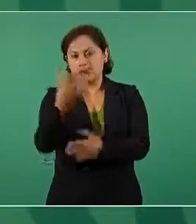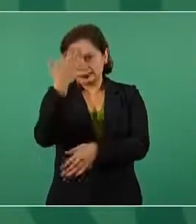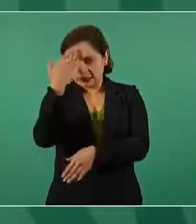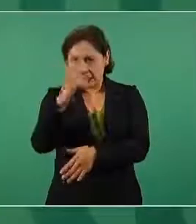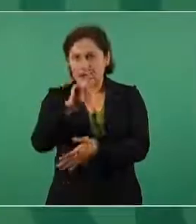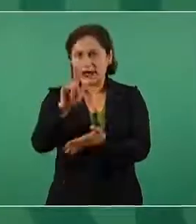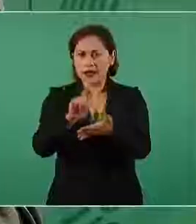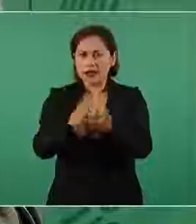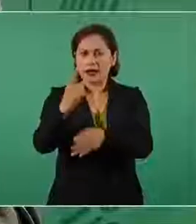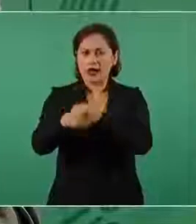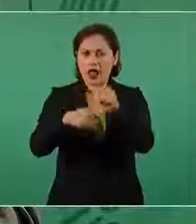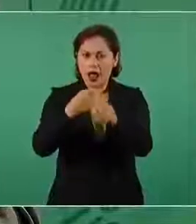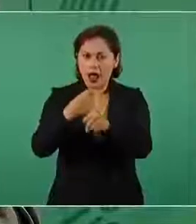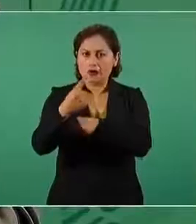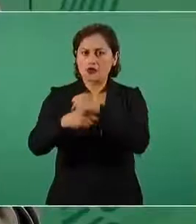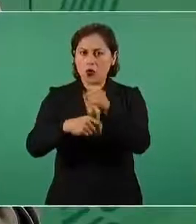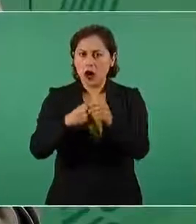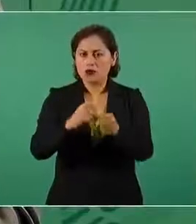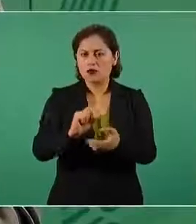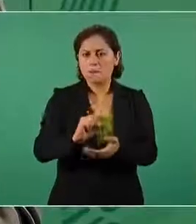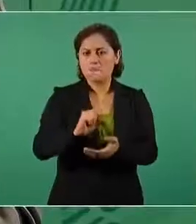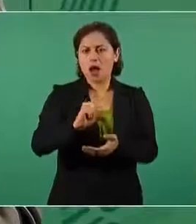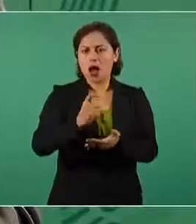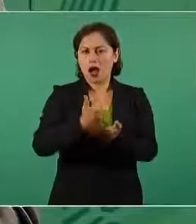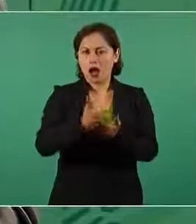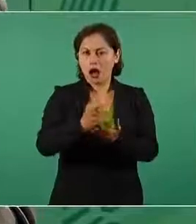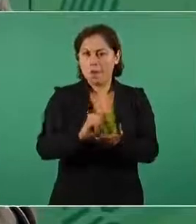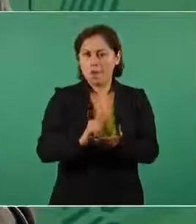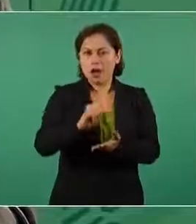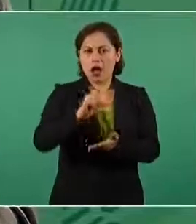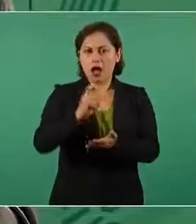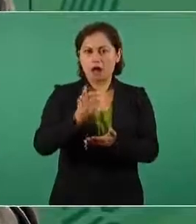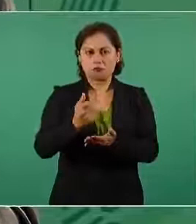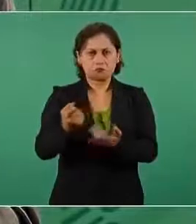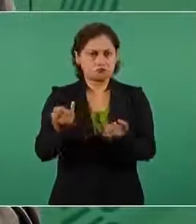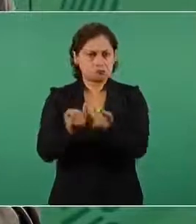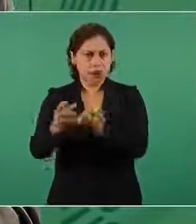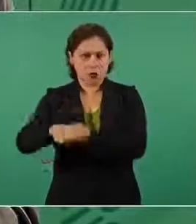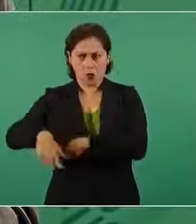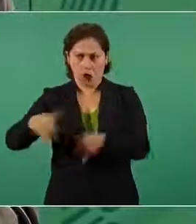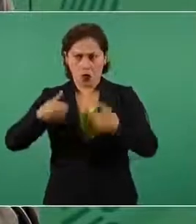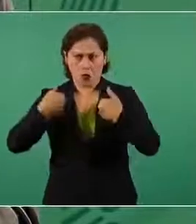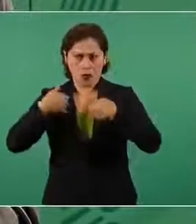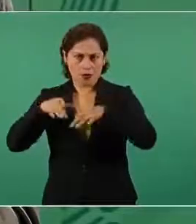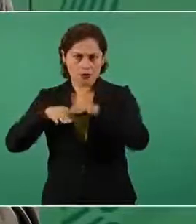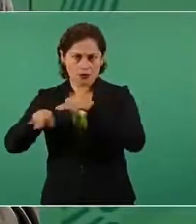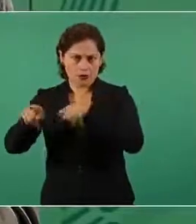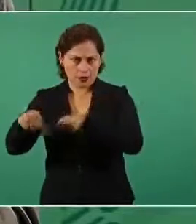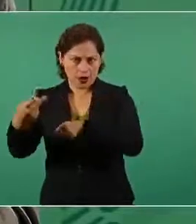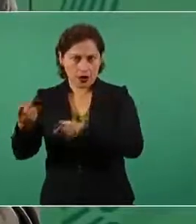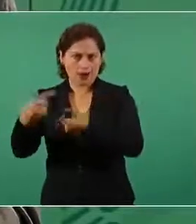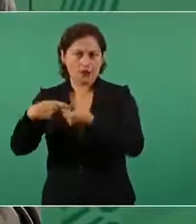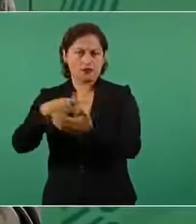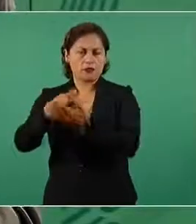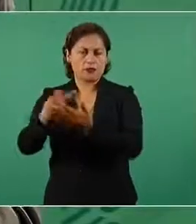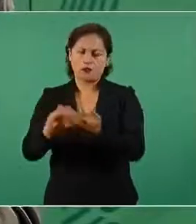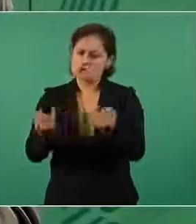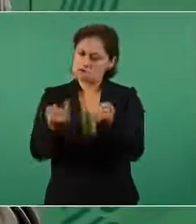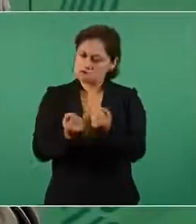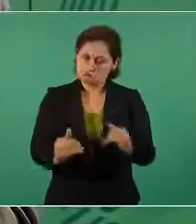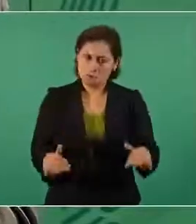lo que se le entrega a los jóvenes. Pero bueno, eso es en general. Y sí le vamos a pedir al secretario de